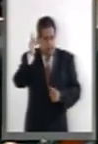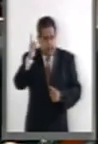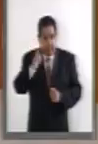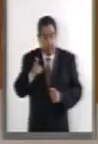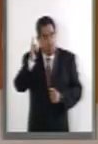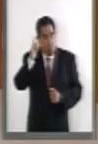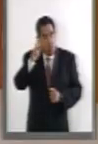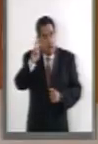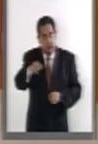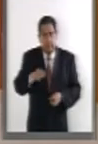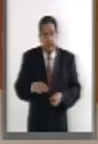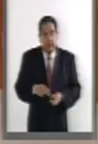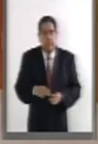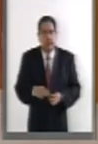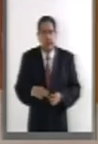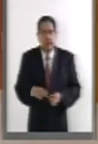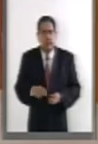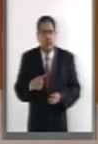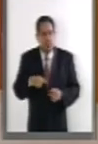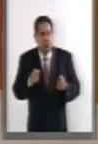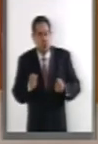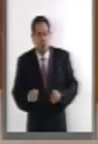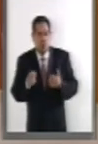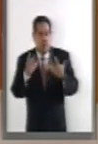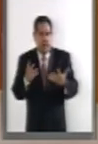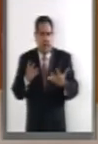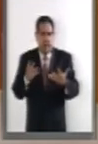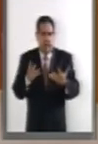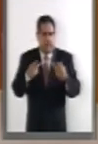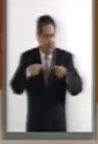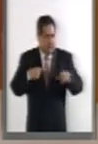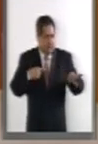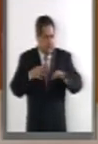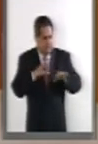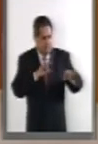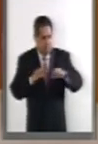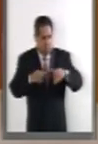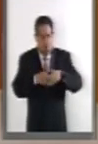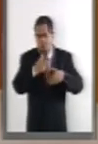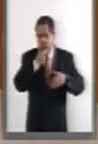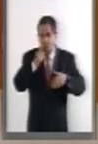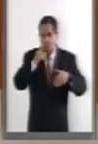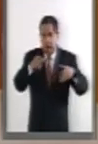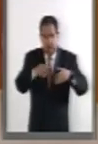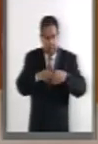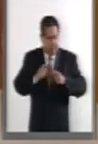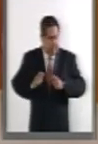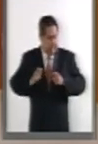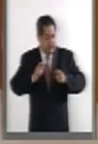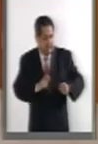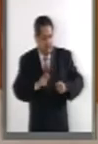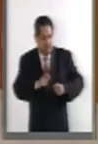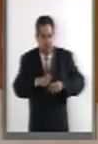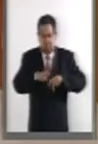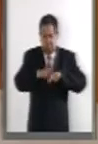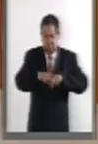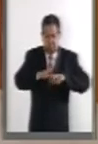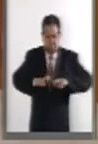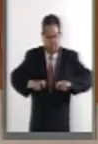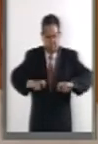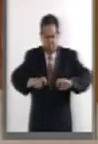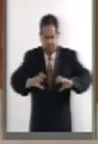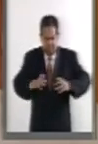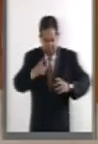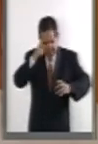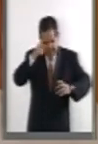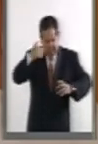Ojalá de verdad los 9 hombres y mujeres que ocupen estas sillas